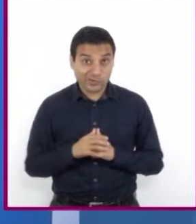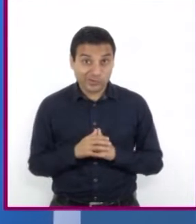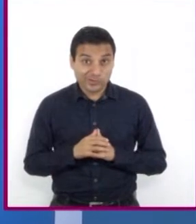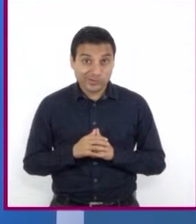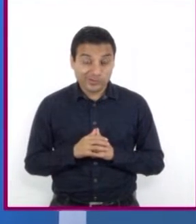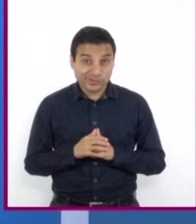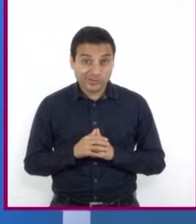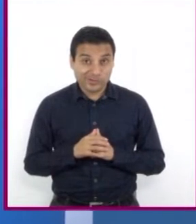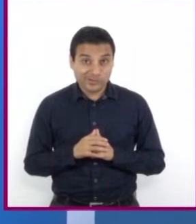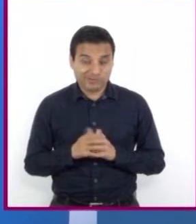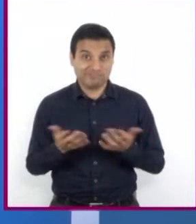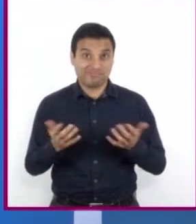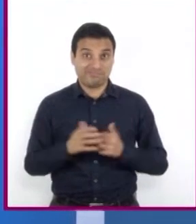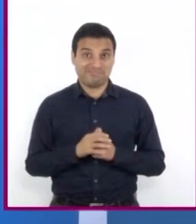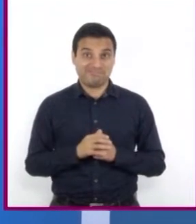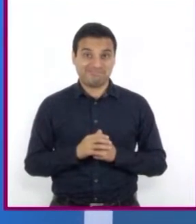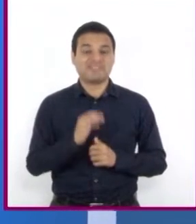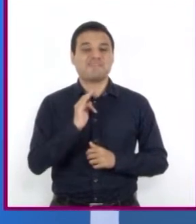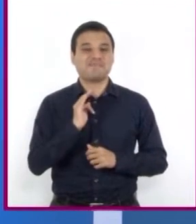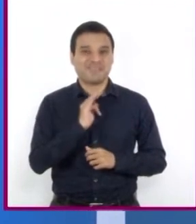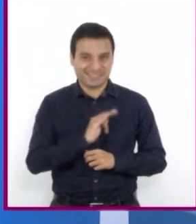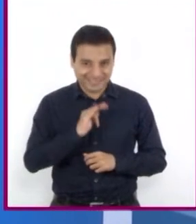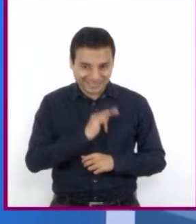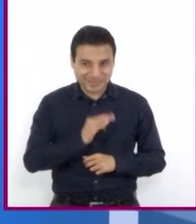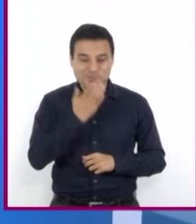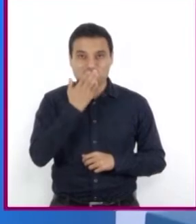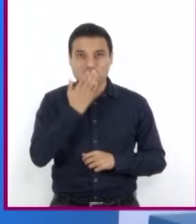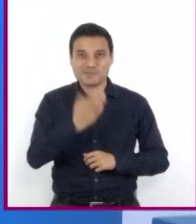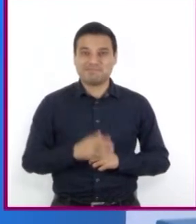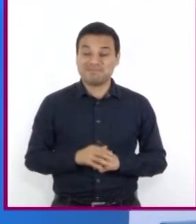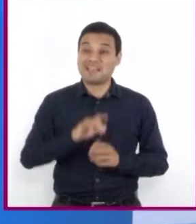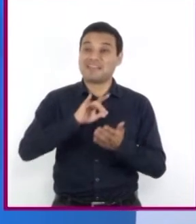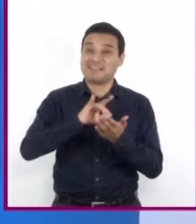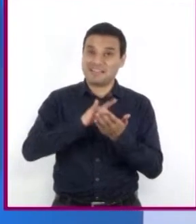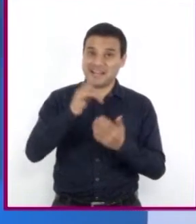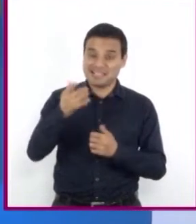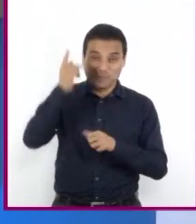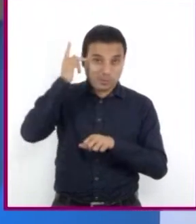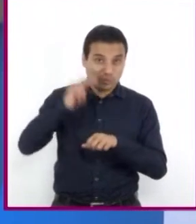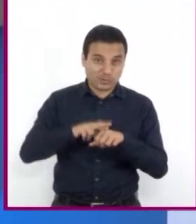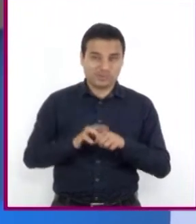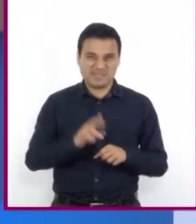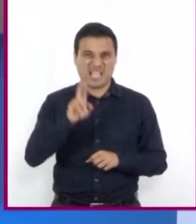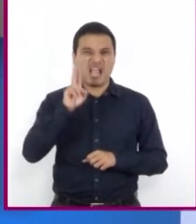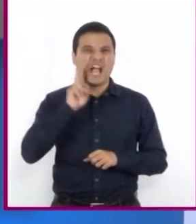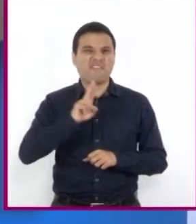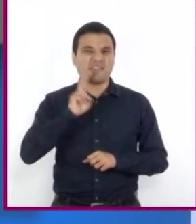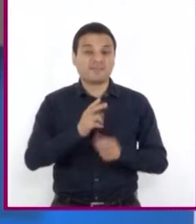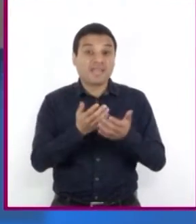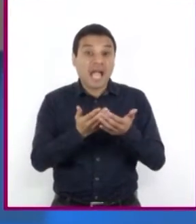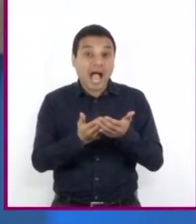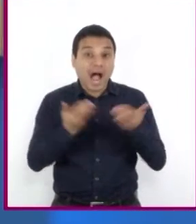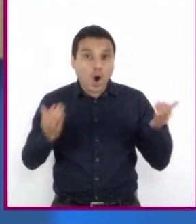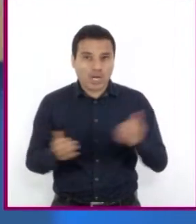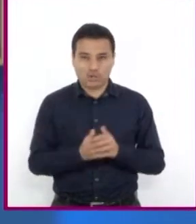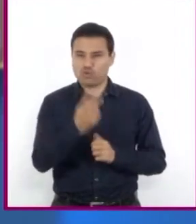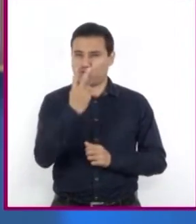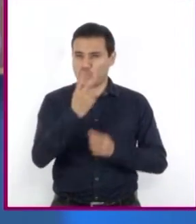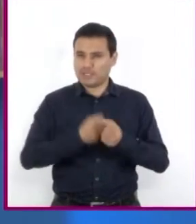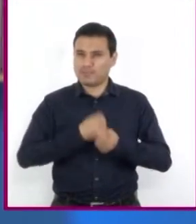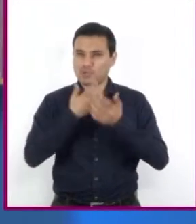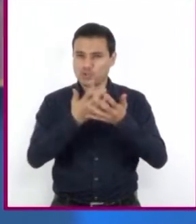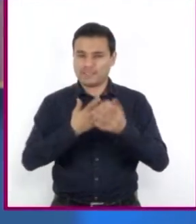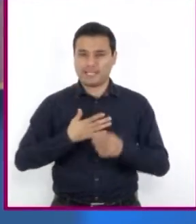expresión algebraica? Felicidades a ustedes y al productor. Ahora verifiquemos ambas expresiones algebraicas